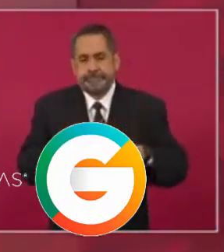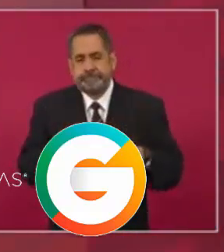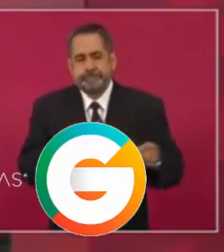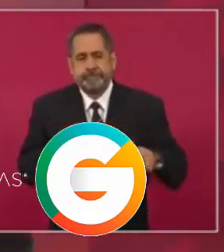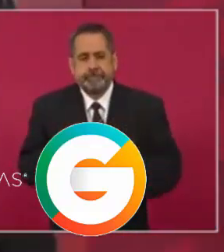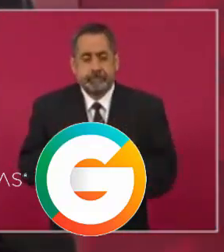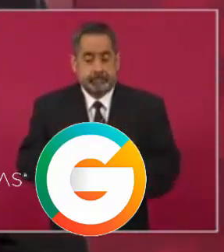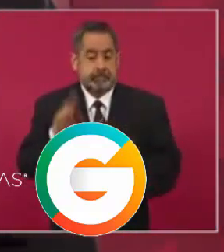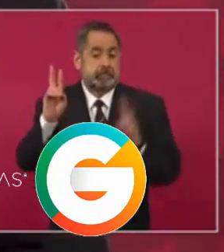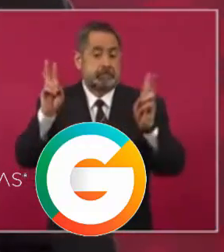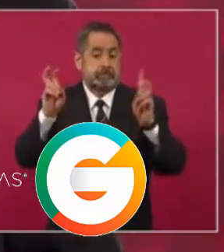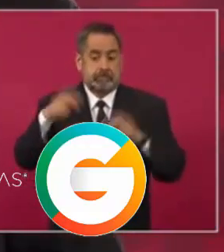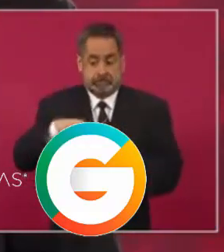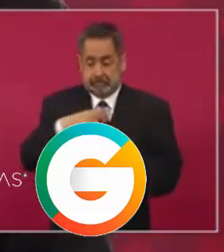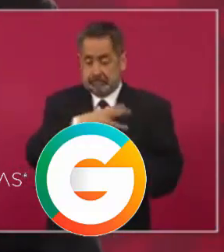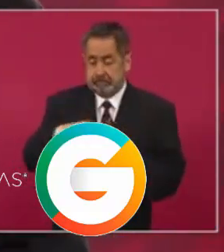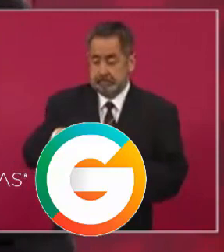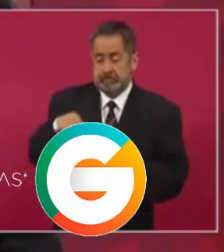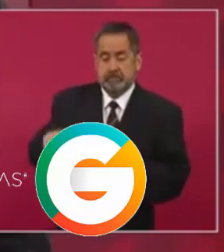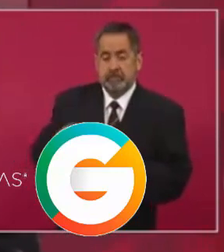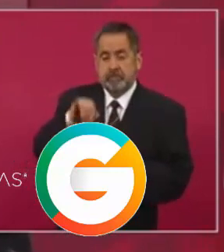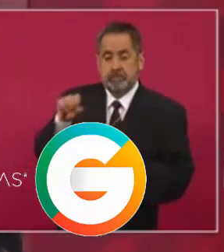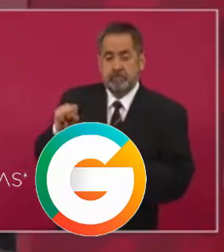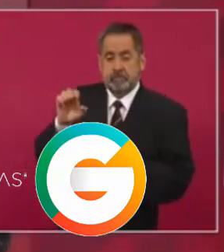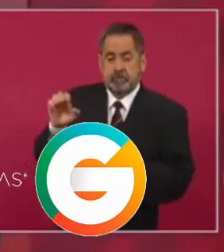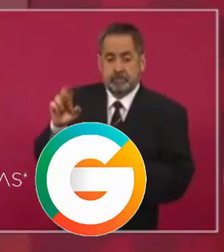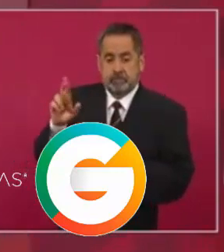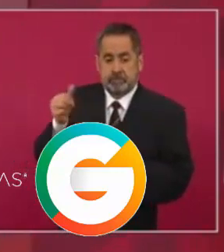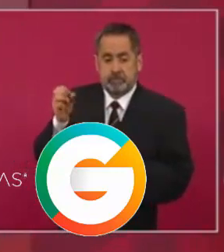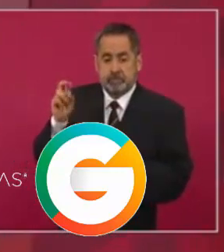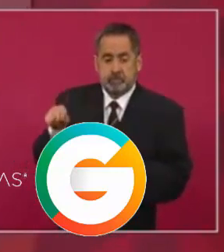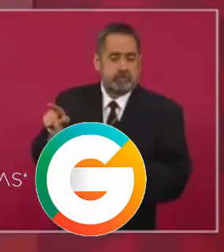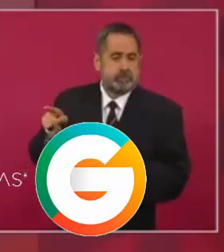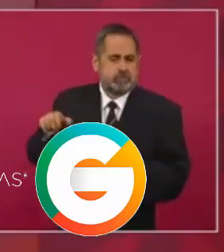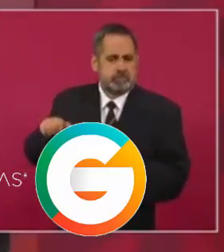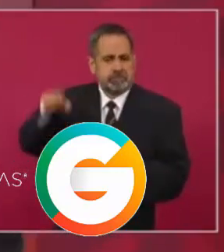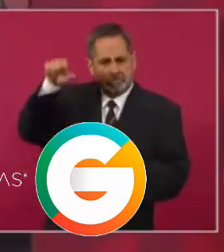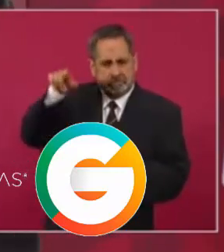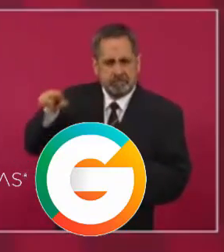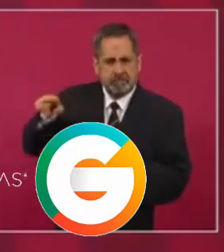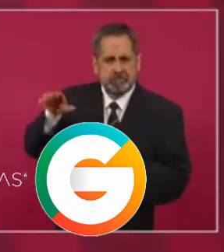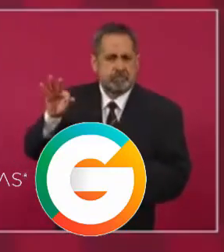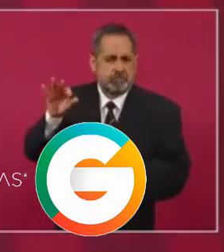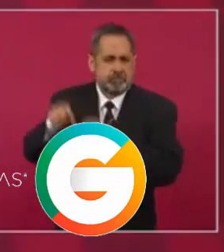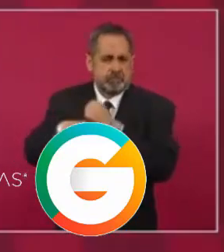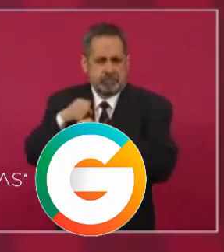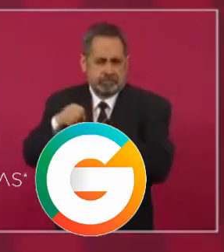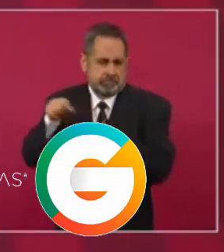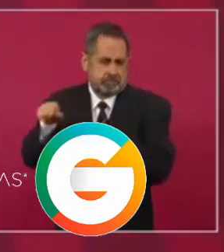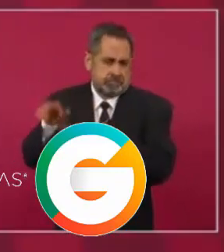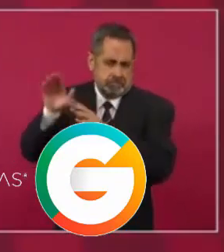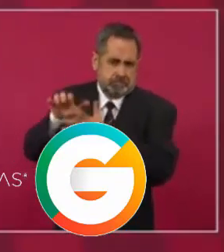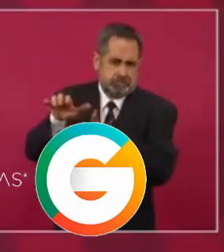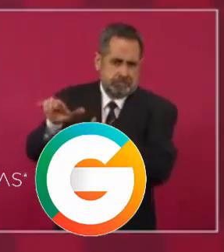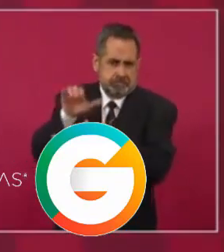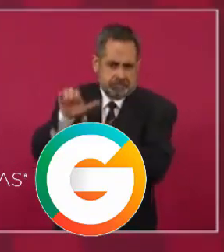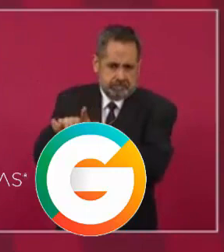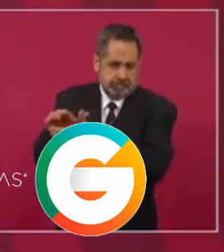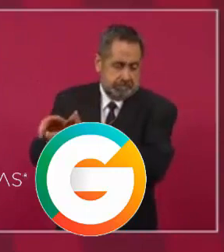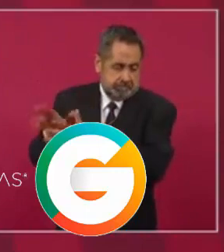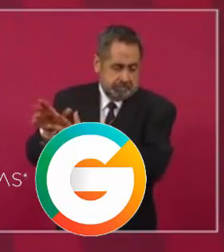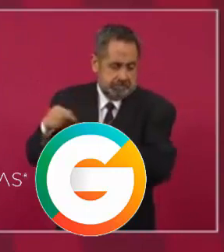un hijo mío, José Ramón, ya grande, de 40 años, casado,